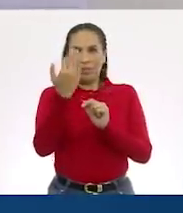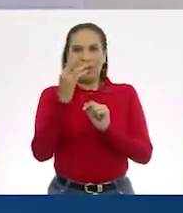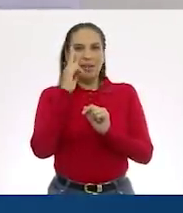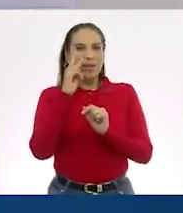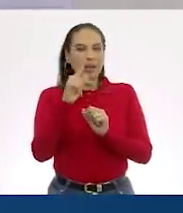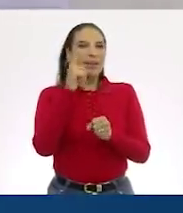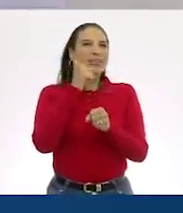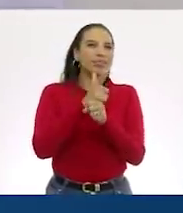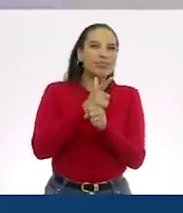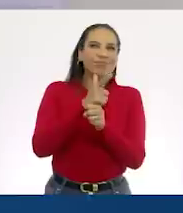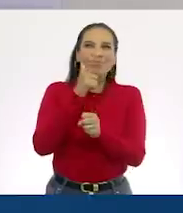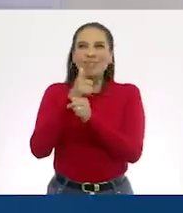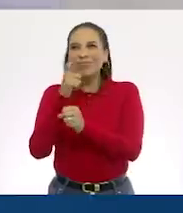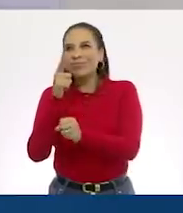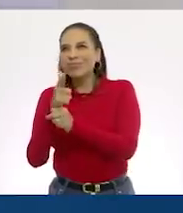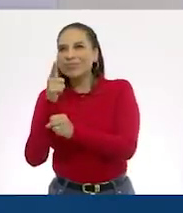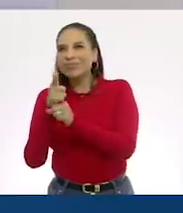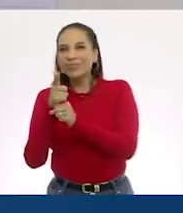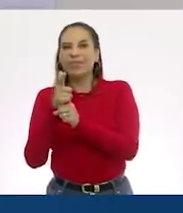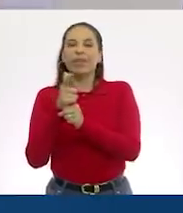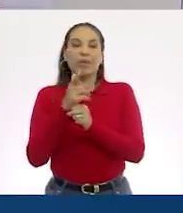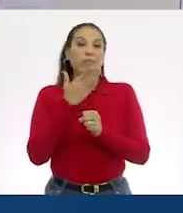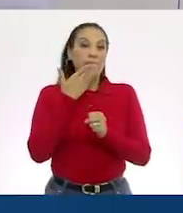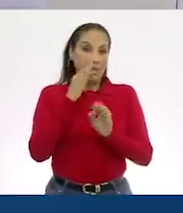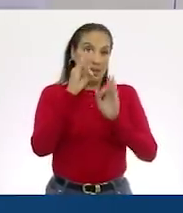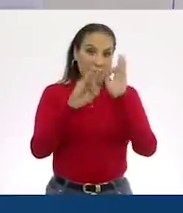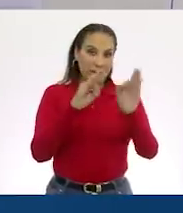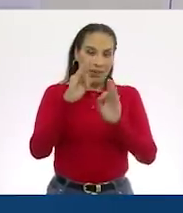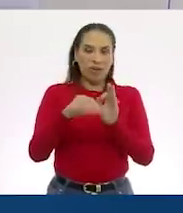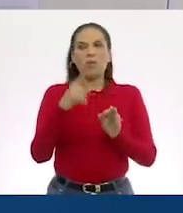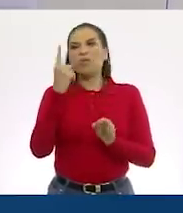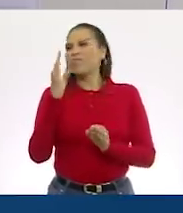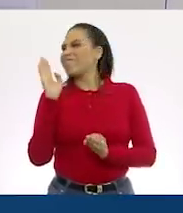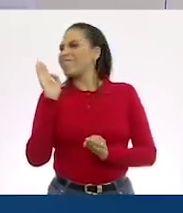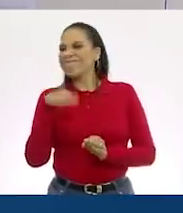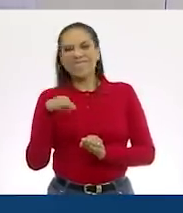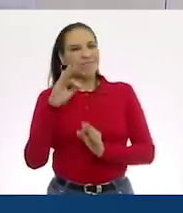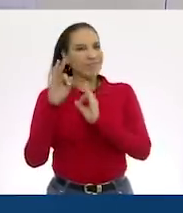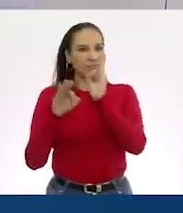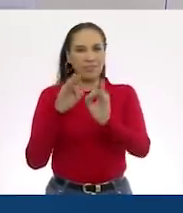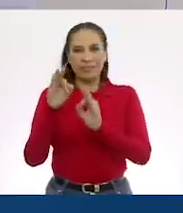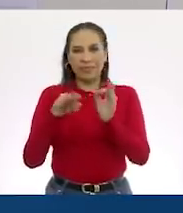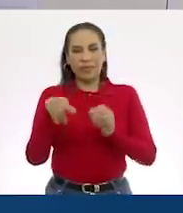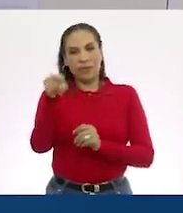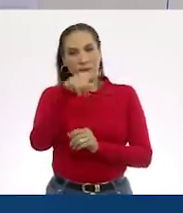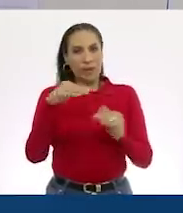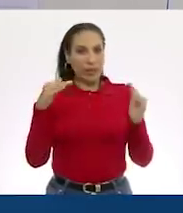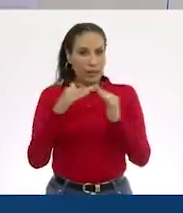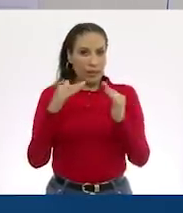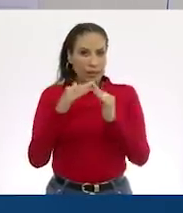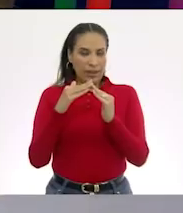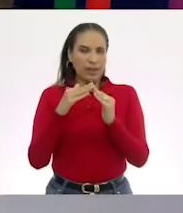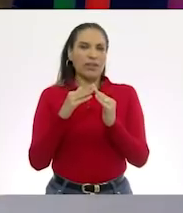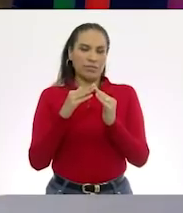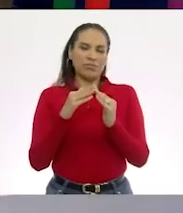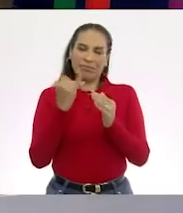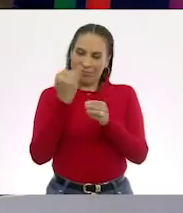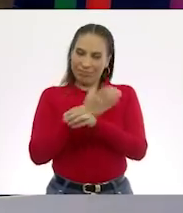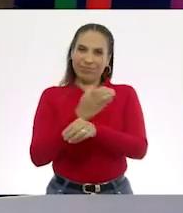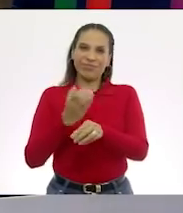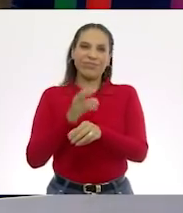de identificar en ellas un buen trato y un maltrato. Y ustedes en casa,